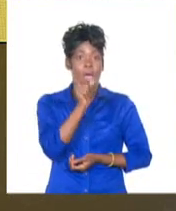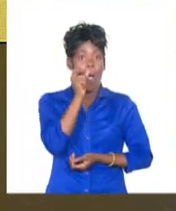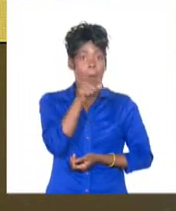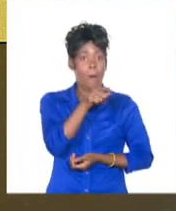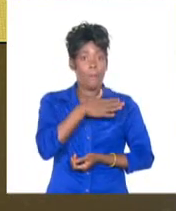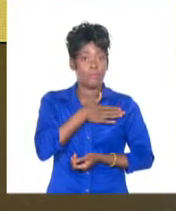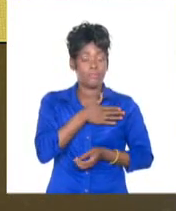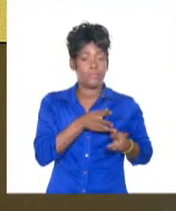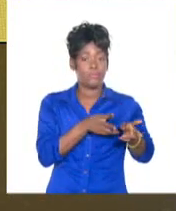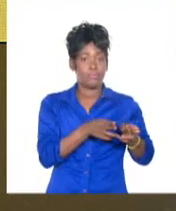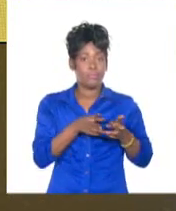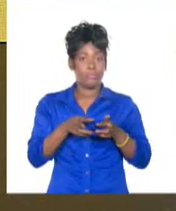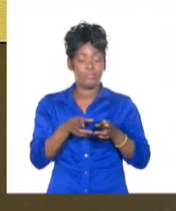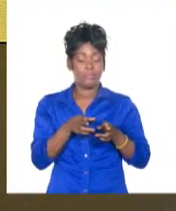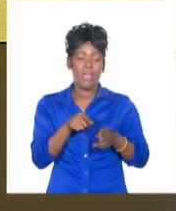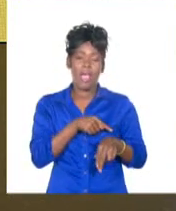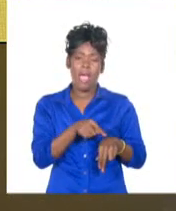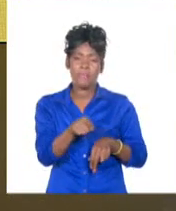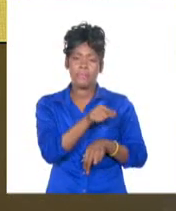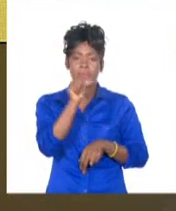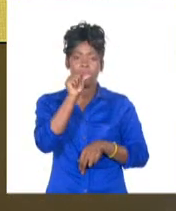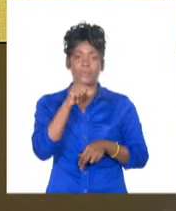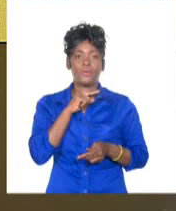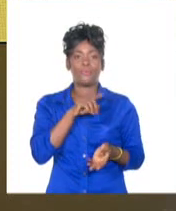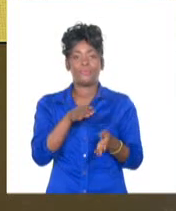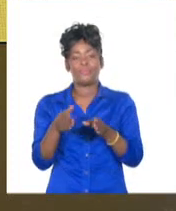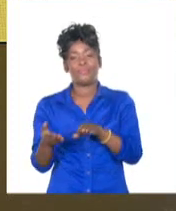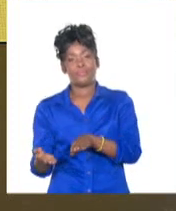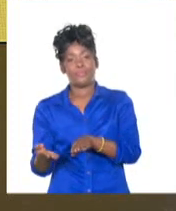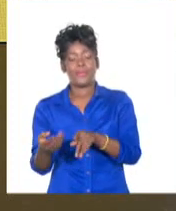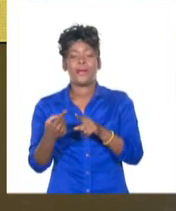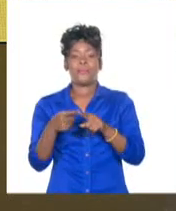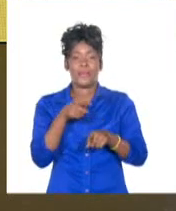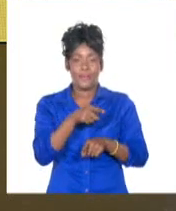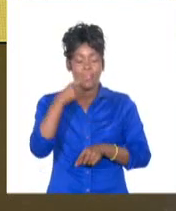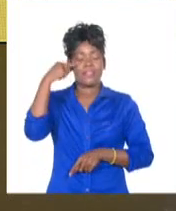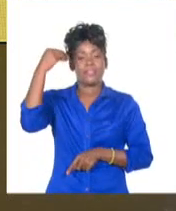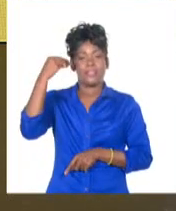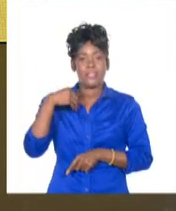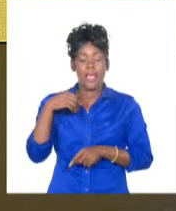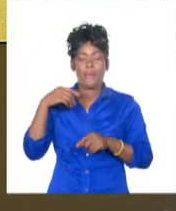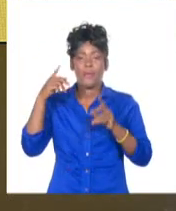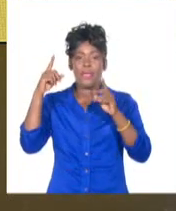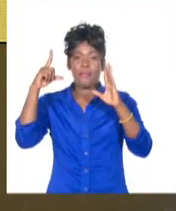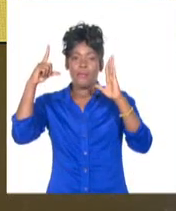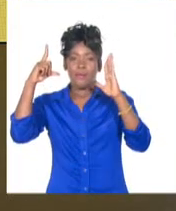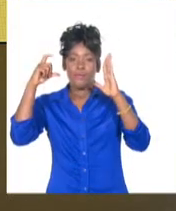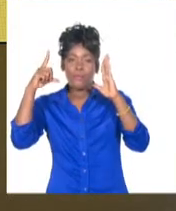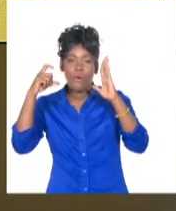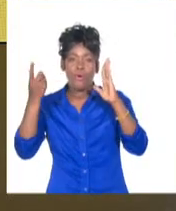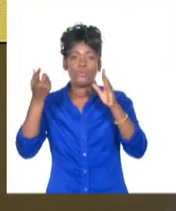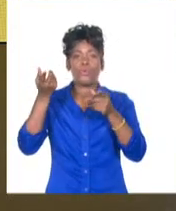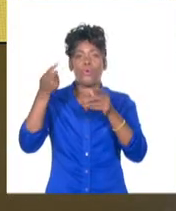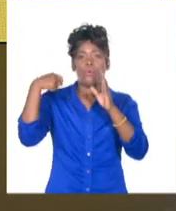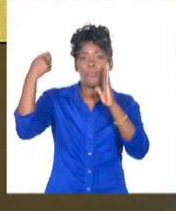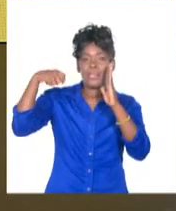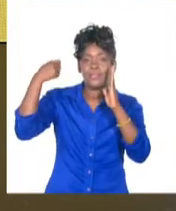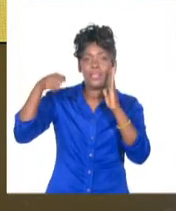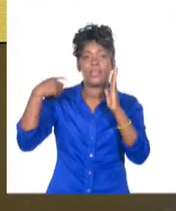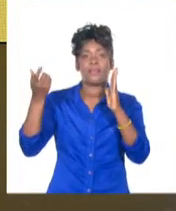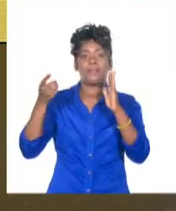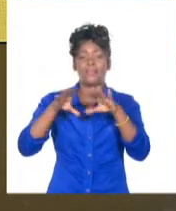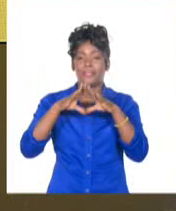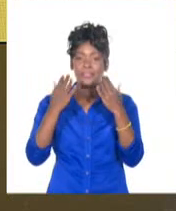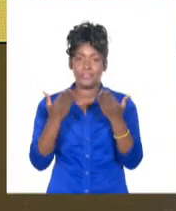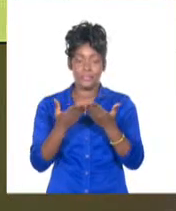recientemente fallecido, quien fue una figura cimera en la creación de la identidad gráfica de la casa. A la apertura asistió el presidente de la